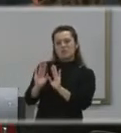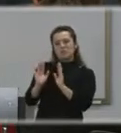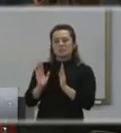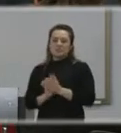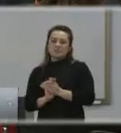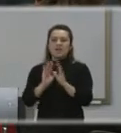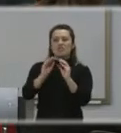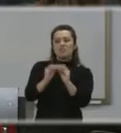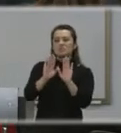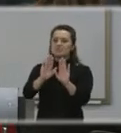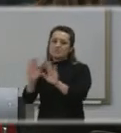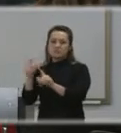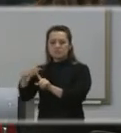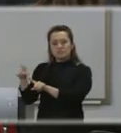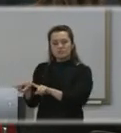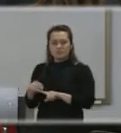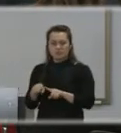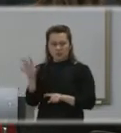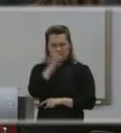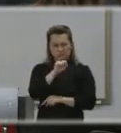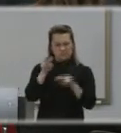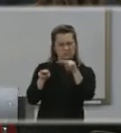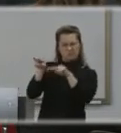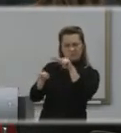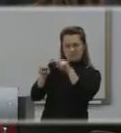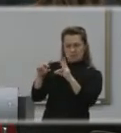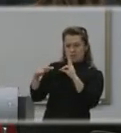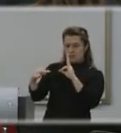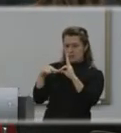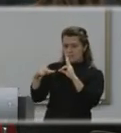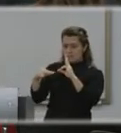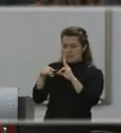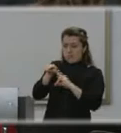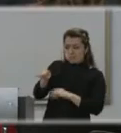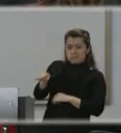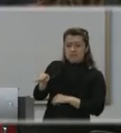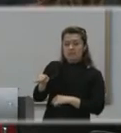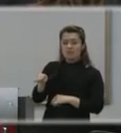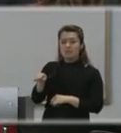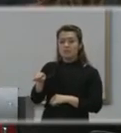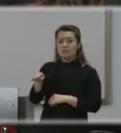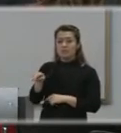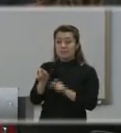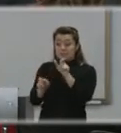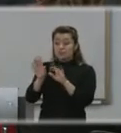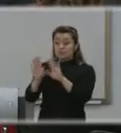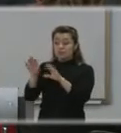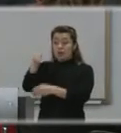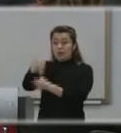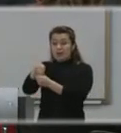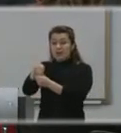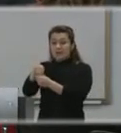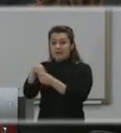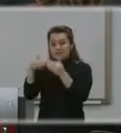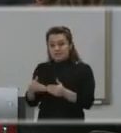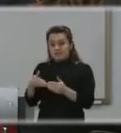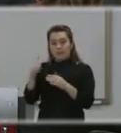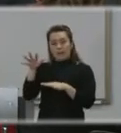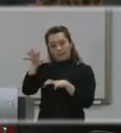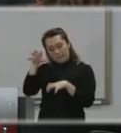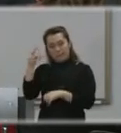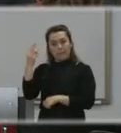Y todas estas visiones de la discapacidad, como sobre todo las personas con discapacidad intelectual, como